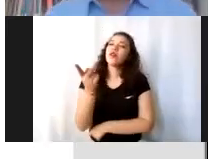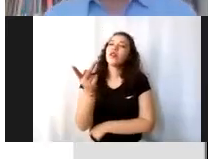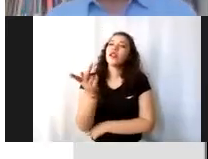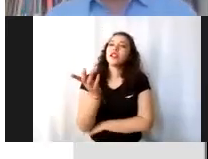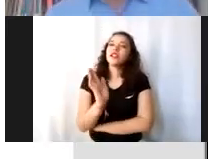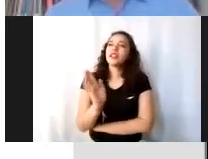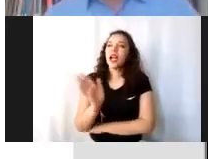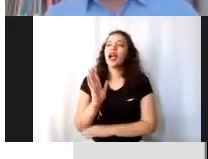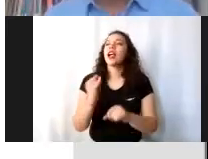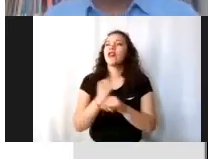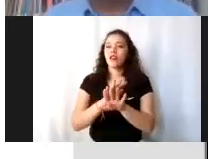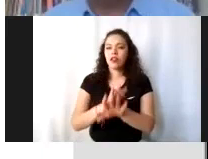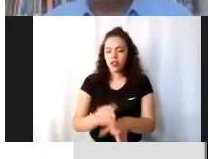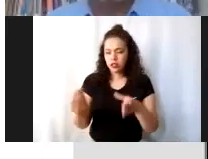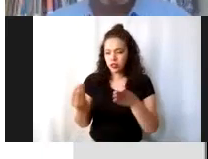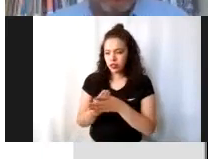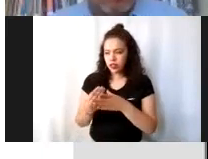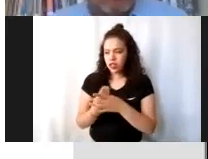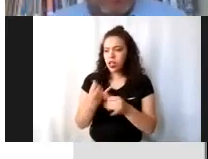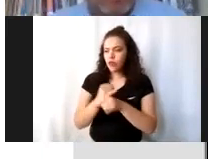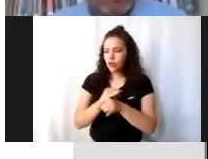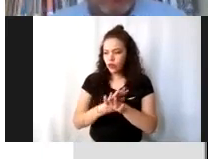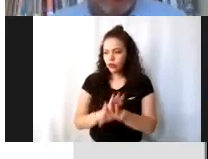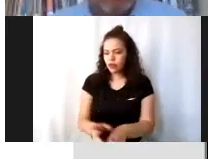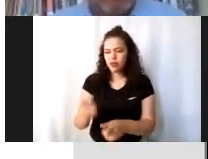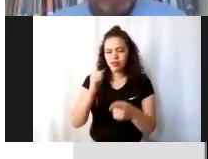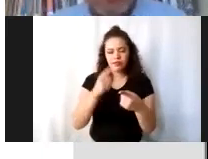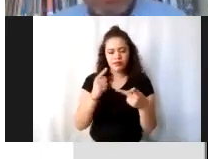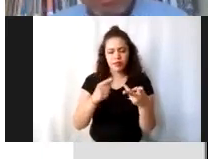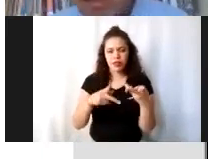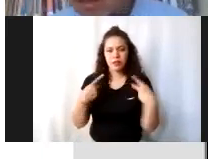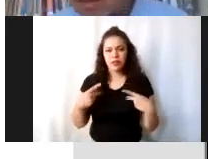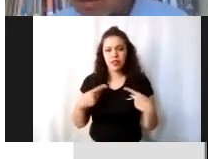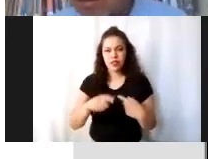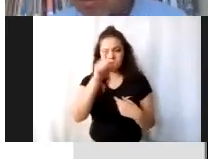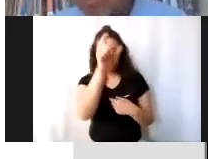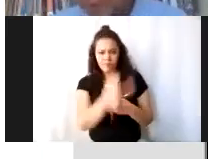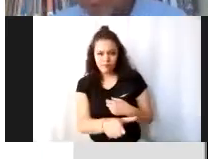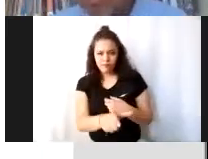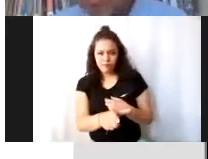que los datos personales es toda aquella información referente a una persona física,